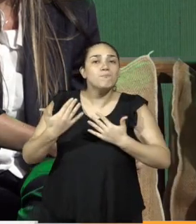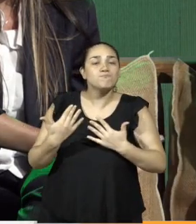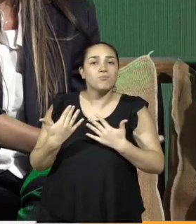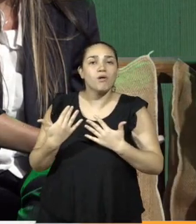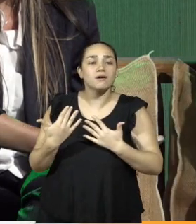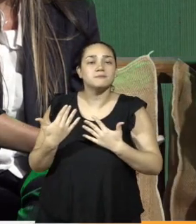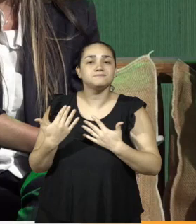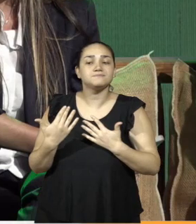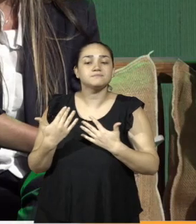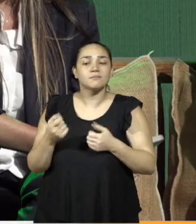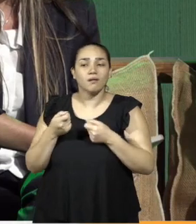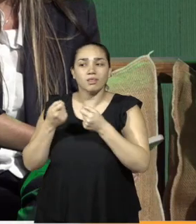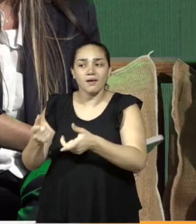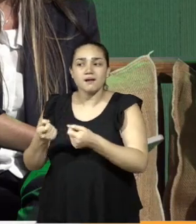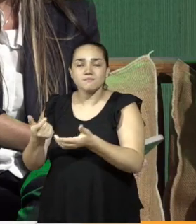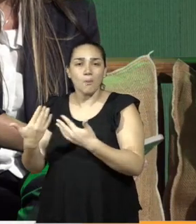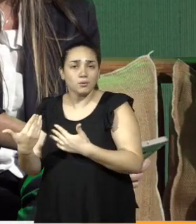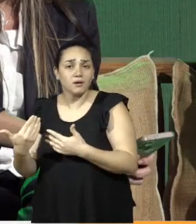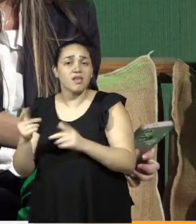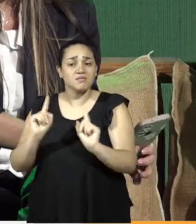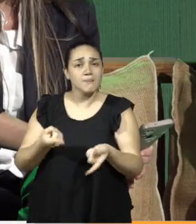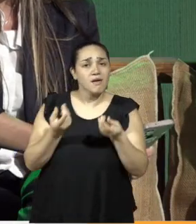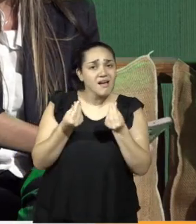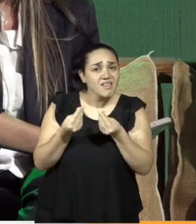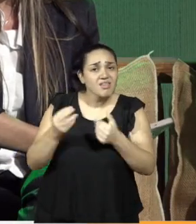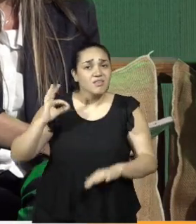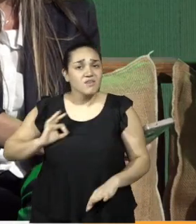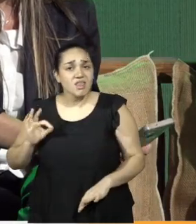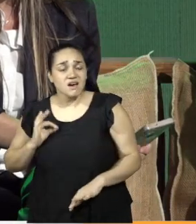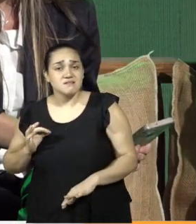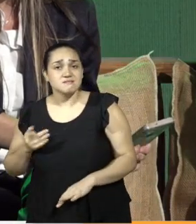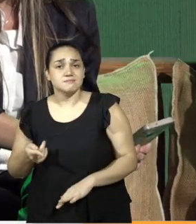tener las mismas oportunidades y puedan tener la misma calidad de vida.